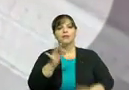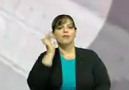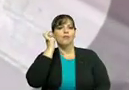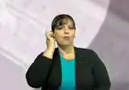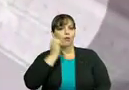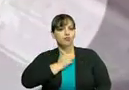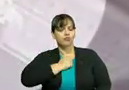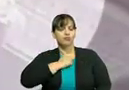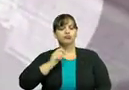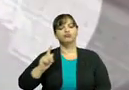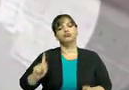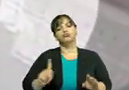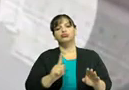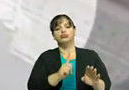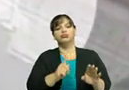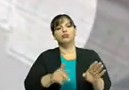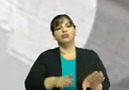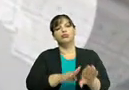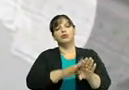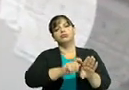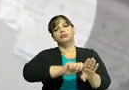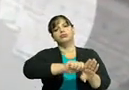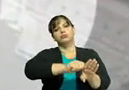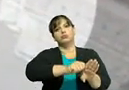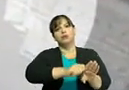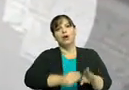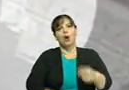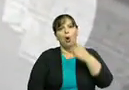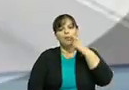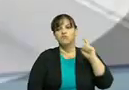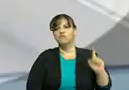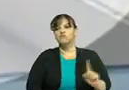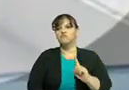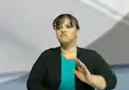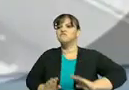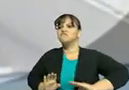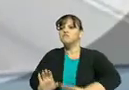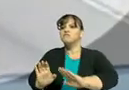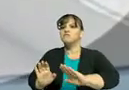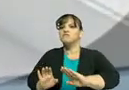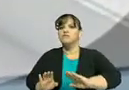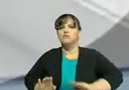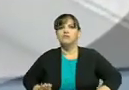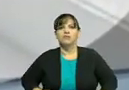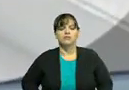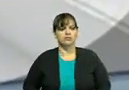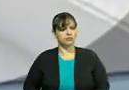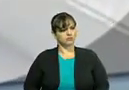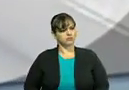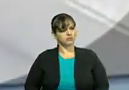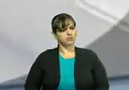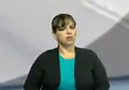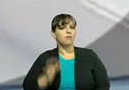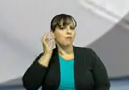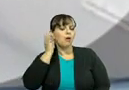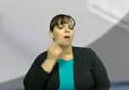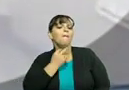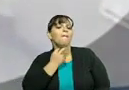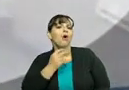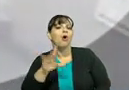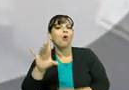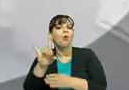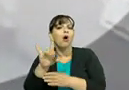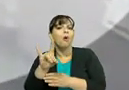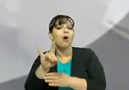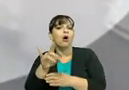aparece un hombre quien le puso el pie para impedir que ésta cierre la puerta. Es allí que la víctima llama a Tita, su perrita, para